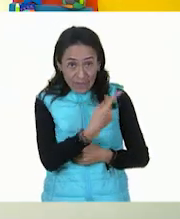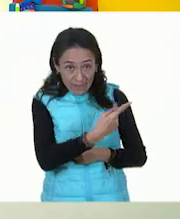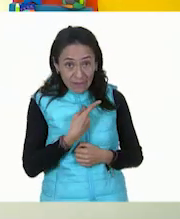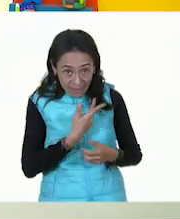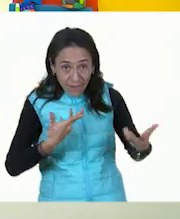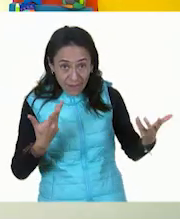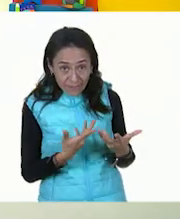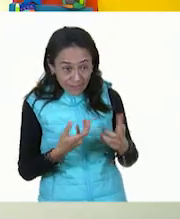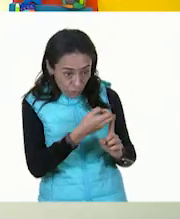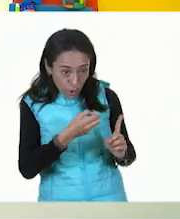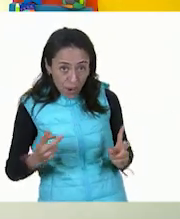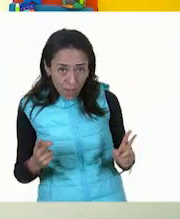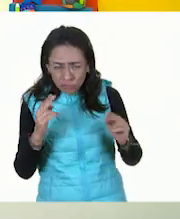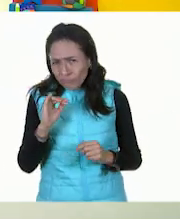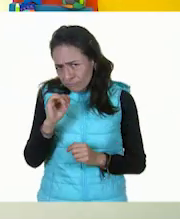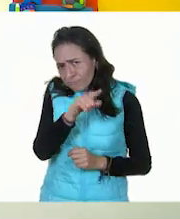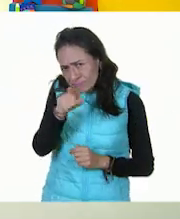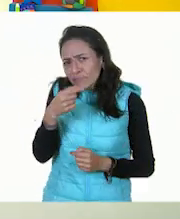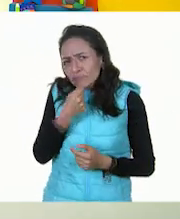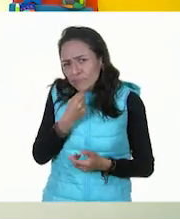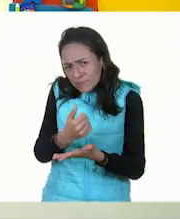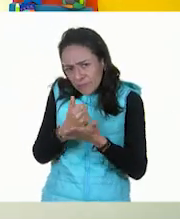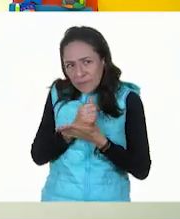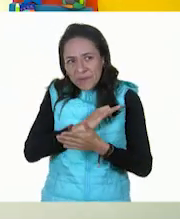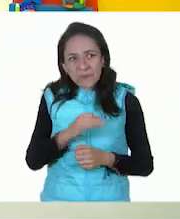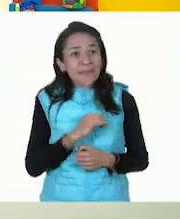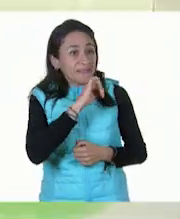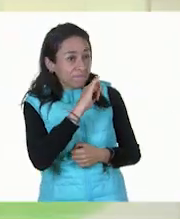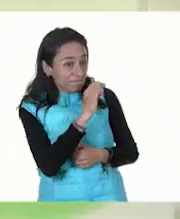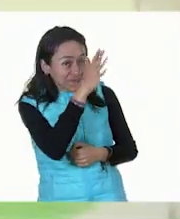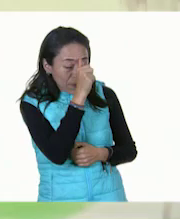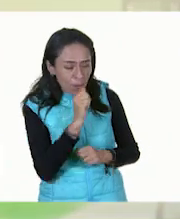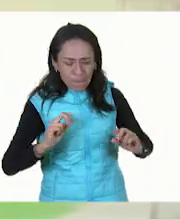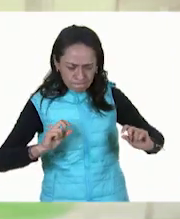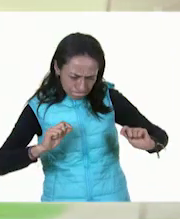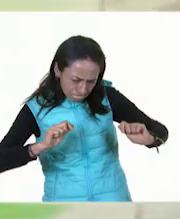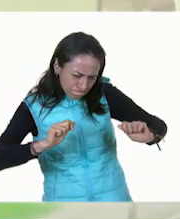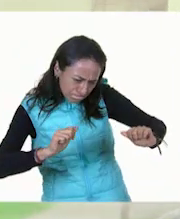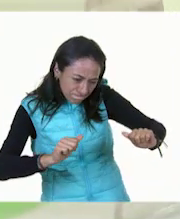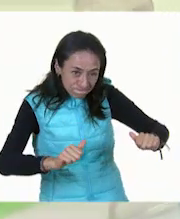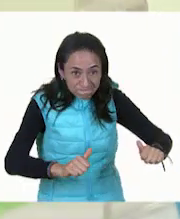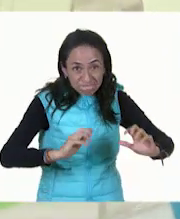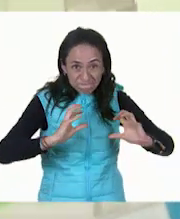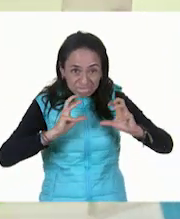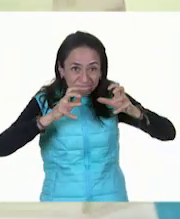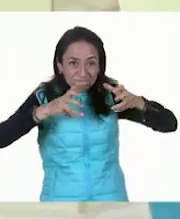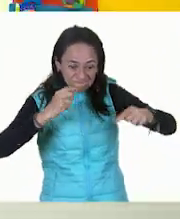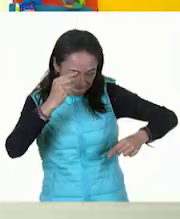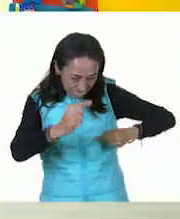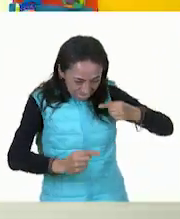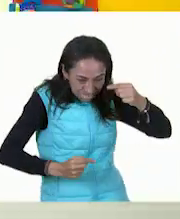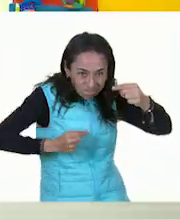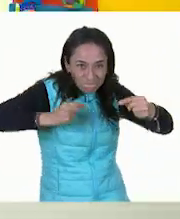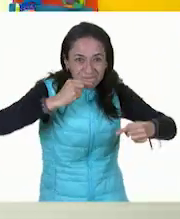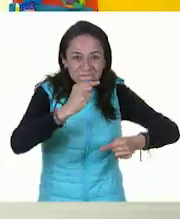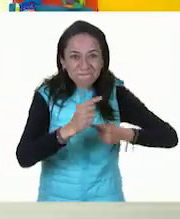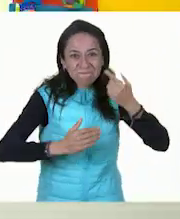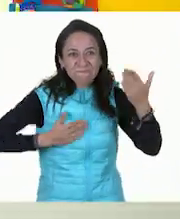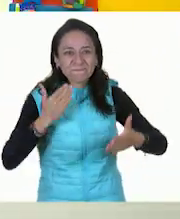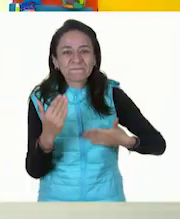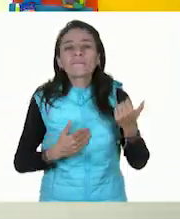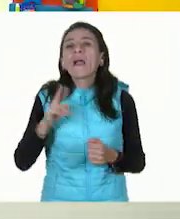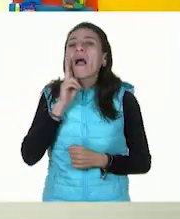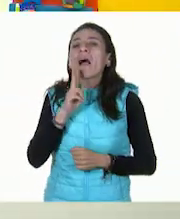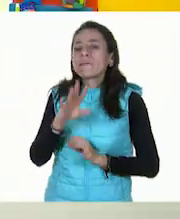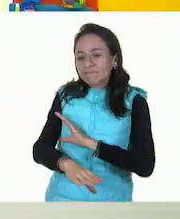gusta. Perfecto. Vamos, sí. Gira, gira, gira, gira, gira, gira, gira, gira, gira, gira, gira, gira, gira, gira, gira. A ver, tú saca